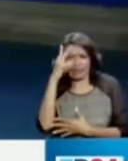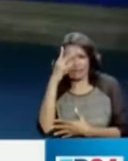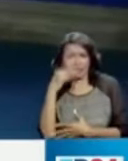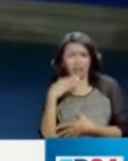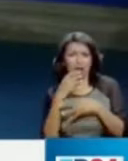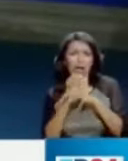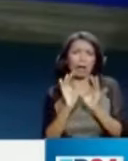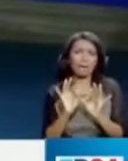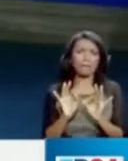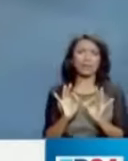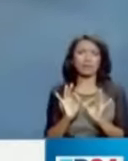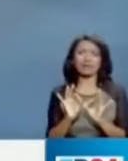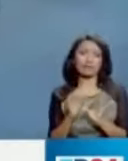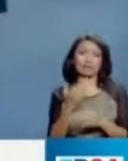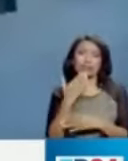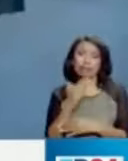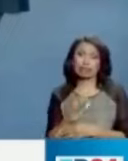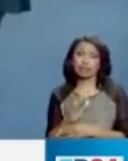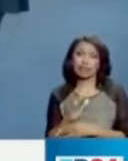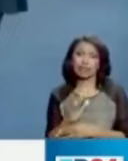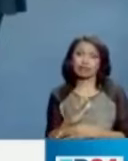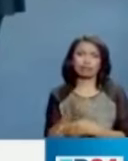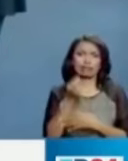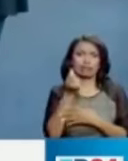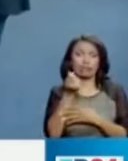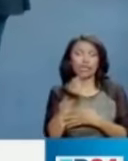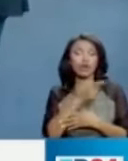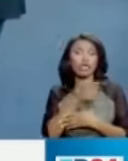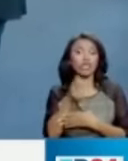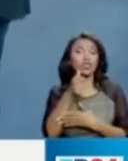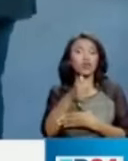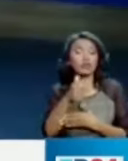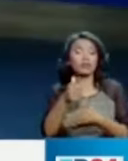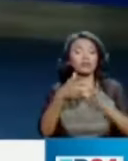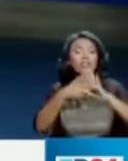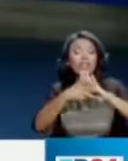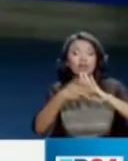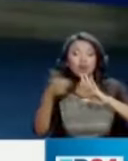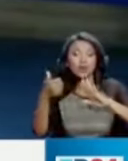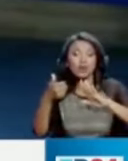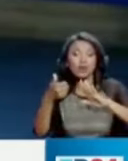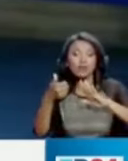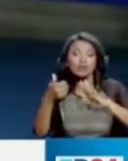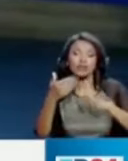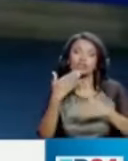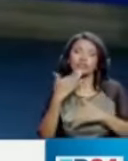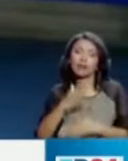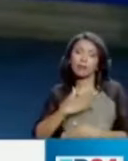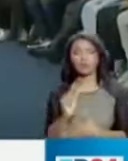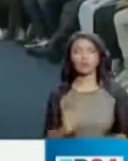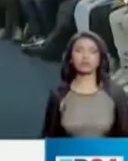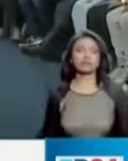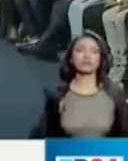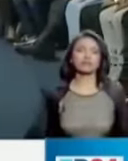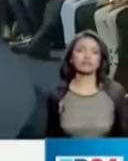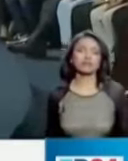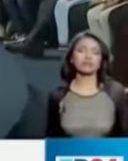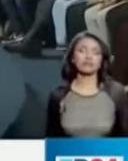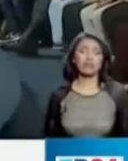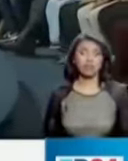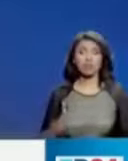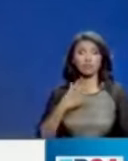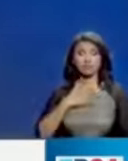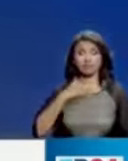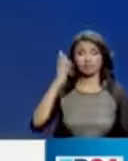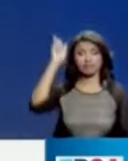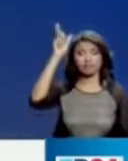necesidades fundamentales negadas a la población, a la mayoría de la población. Y en ese sentido, digamos que también es una